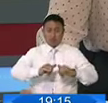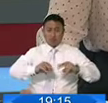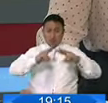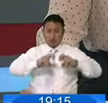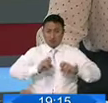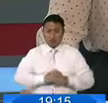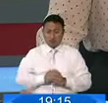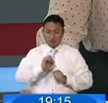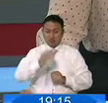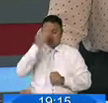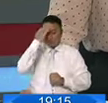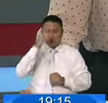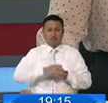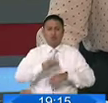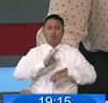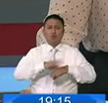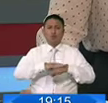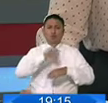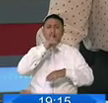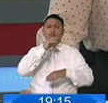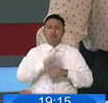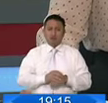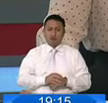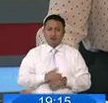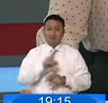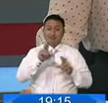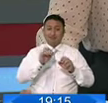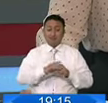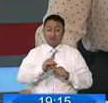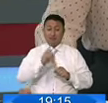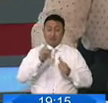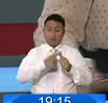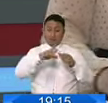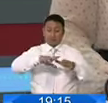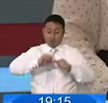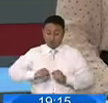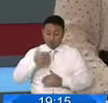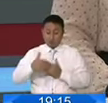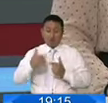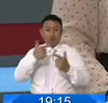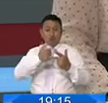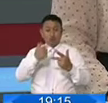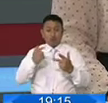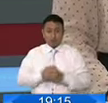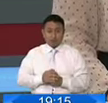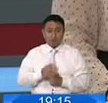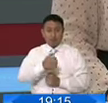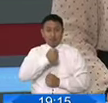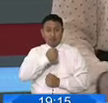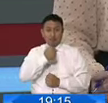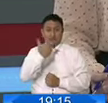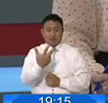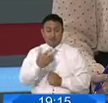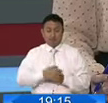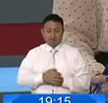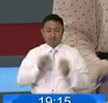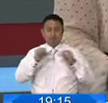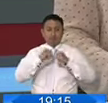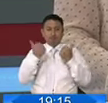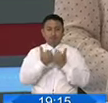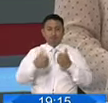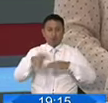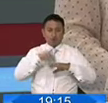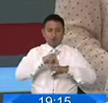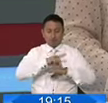investigación que determine las responsabilidades en torno al secuestro y posterior asesinato de los periodistas la asamblea nacional se